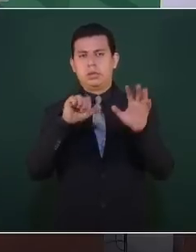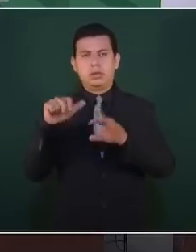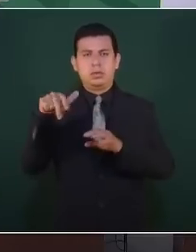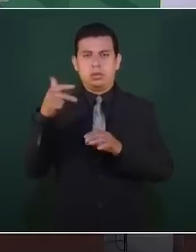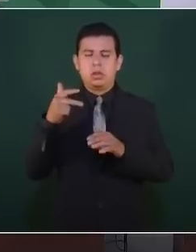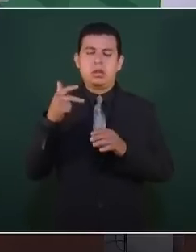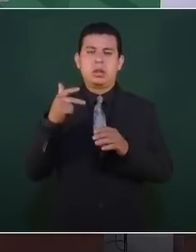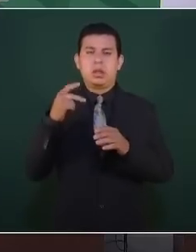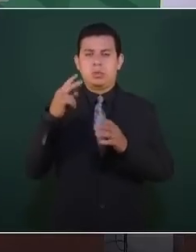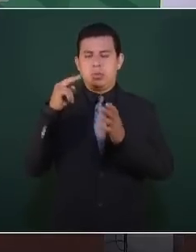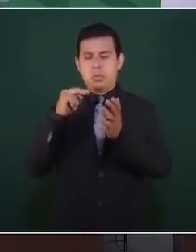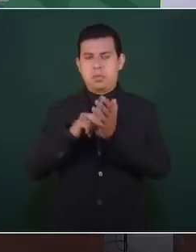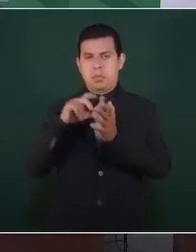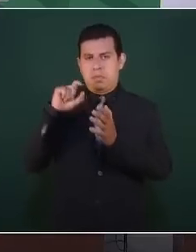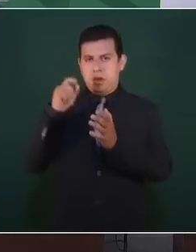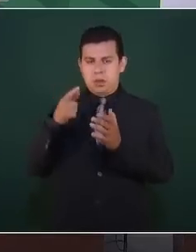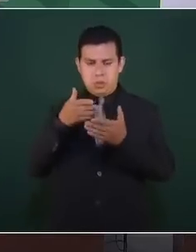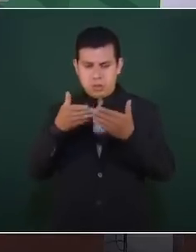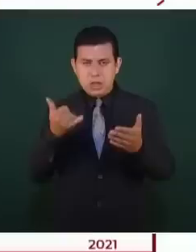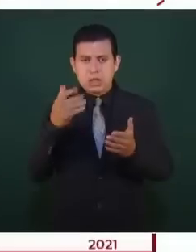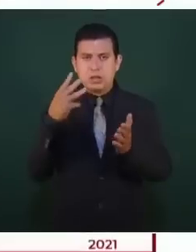el 2021,